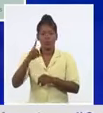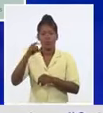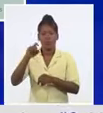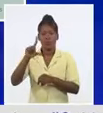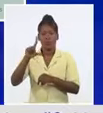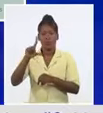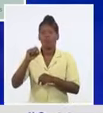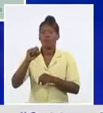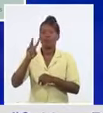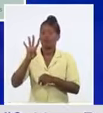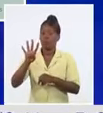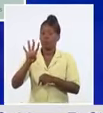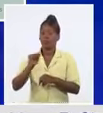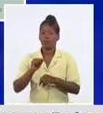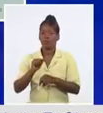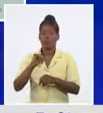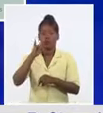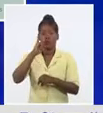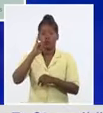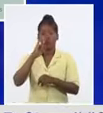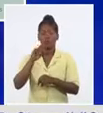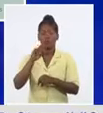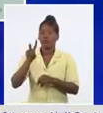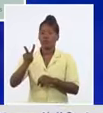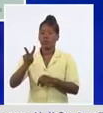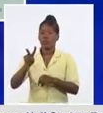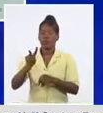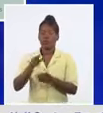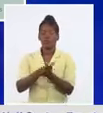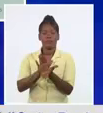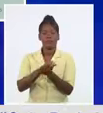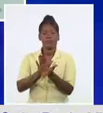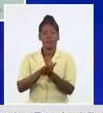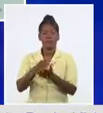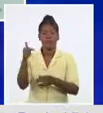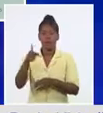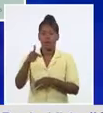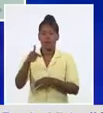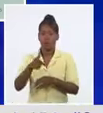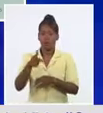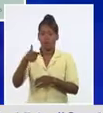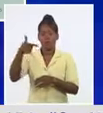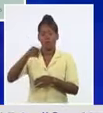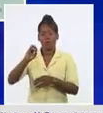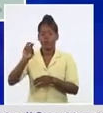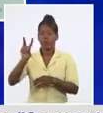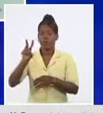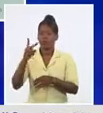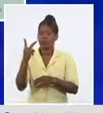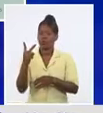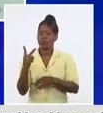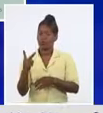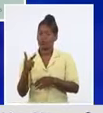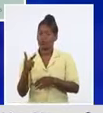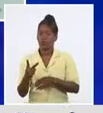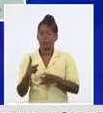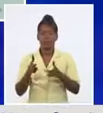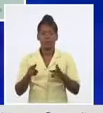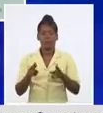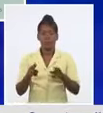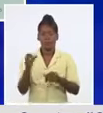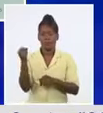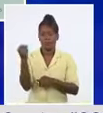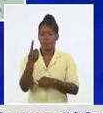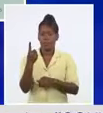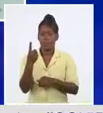Unión de Reyes 2, al igual que Ciénaga de Zapata y Higüey Grande y Jovellanos, Calimete confirma solo un caso positivo